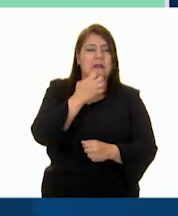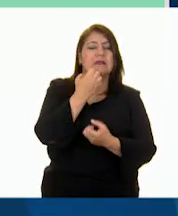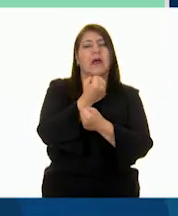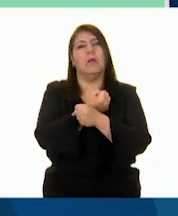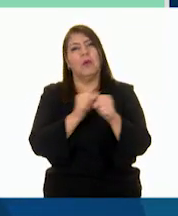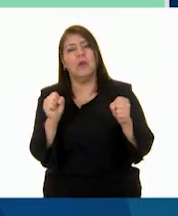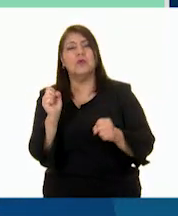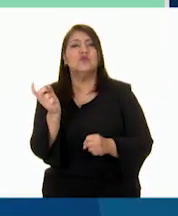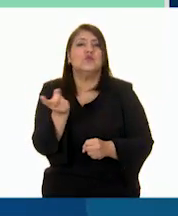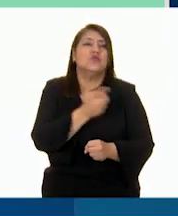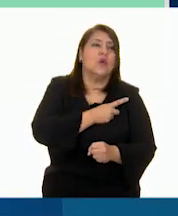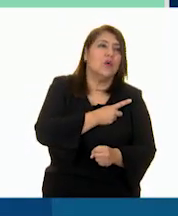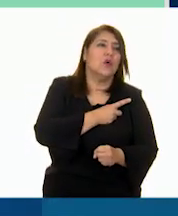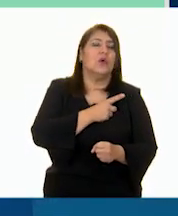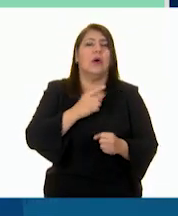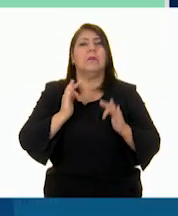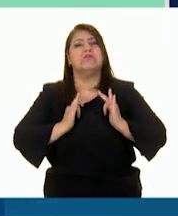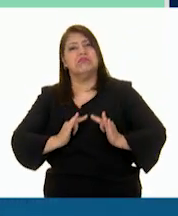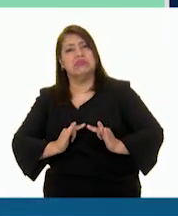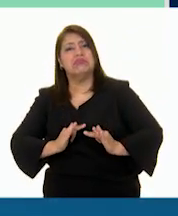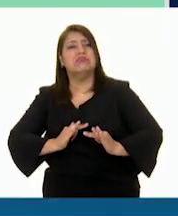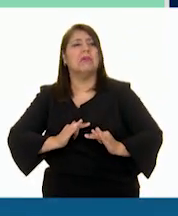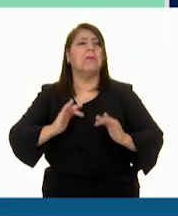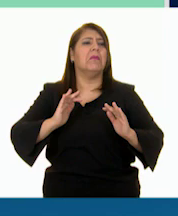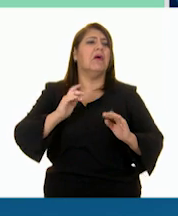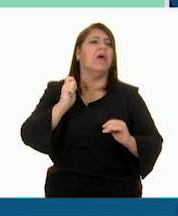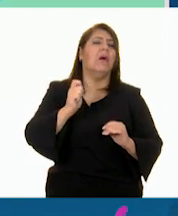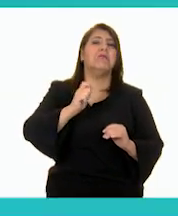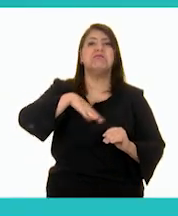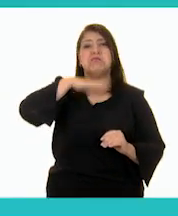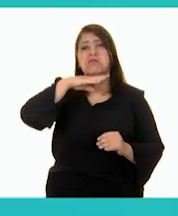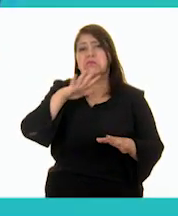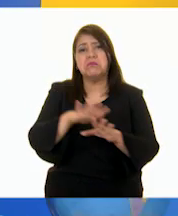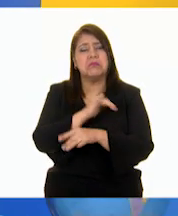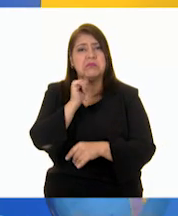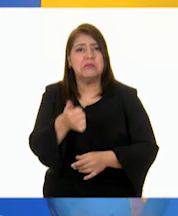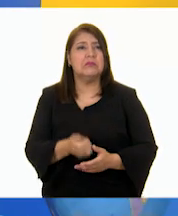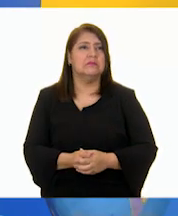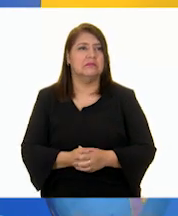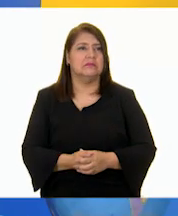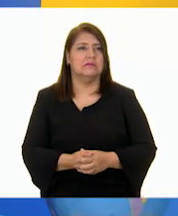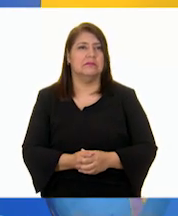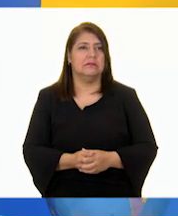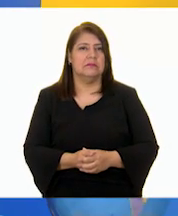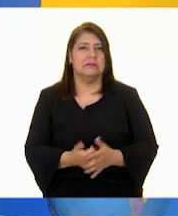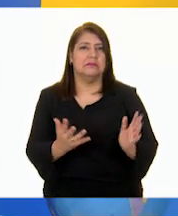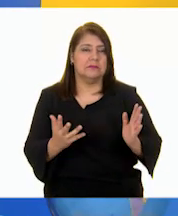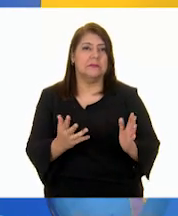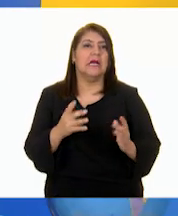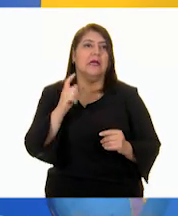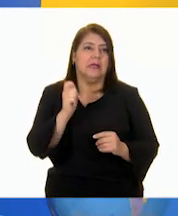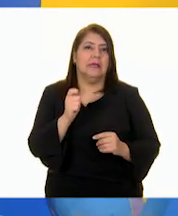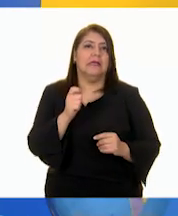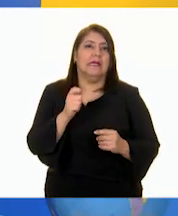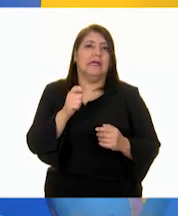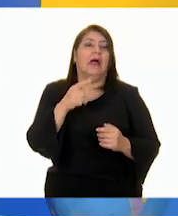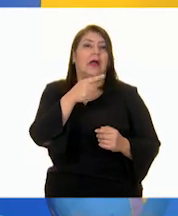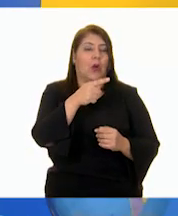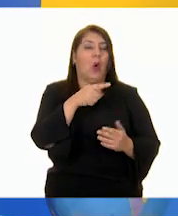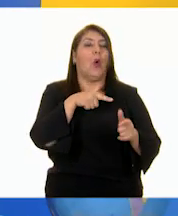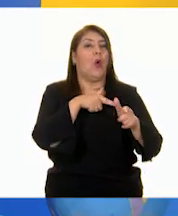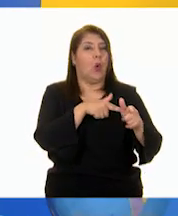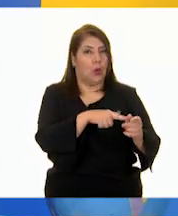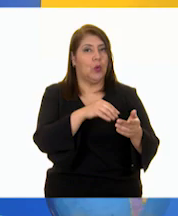¿Cómodo? ¿Tranquilo? ¿Sin cambios? Bien, ahora observo, lógicamente, que siguen siendo consistentes